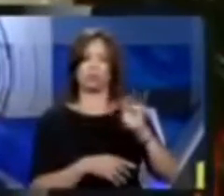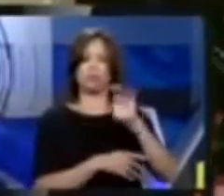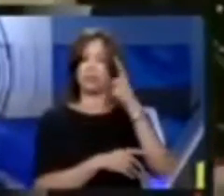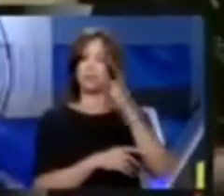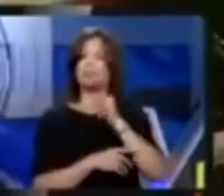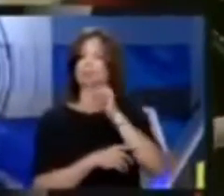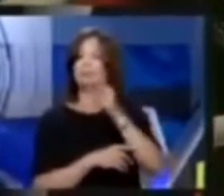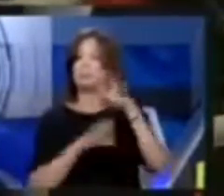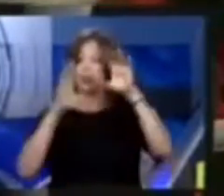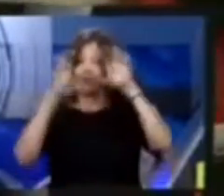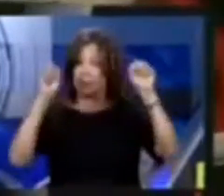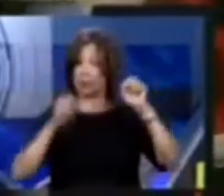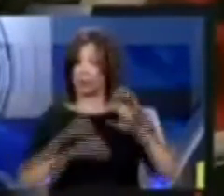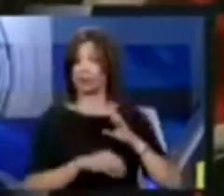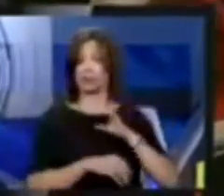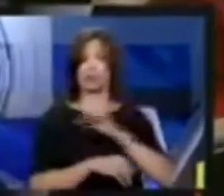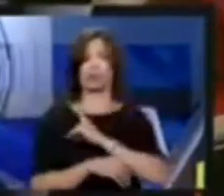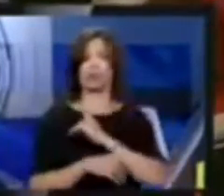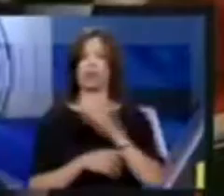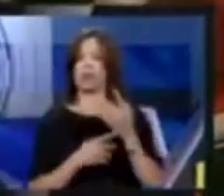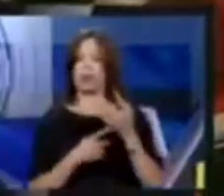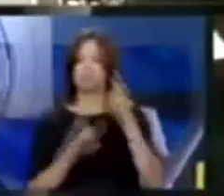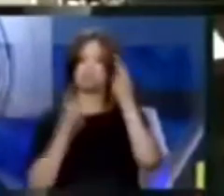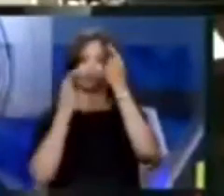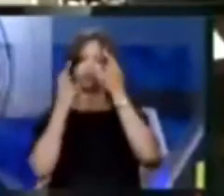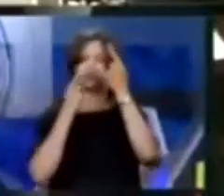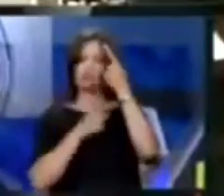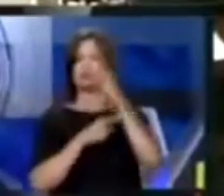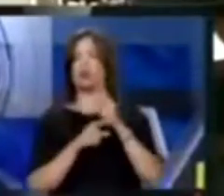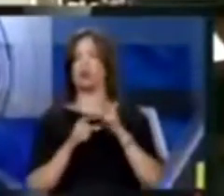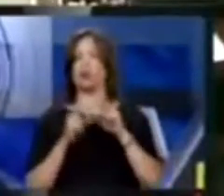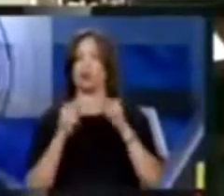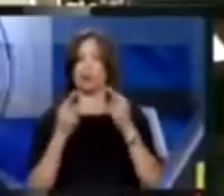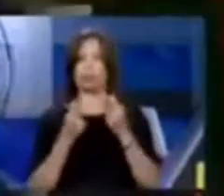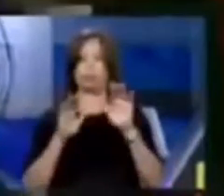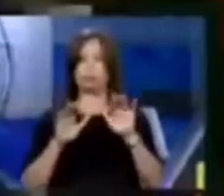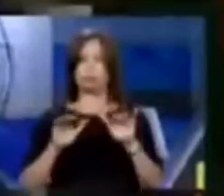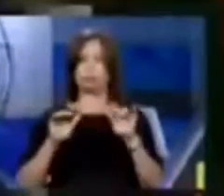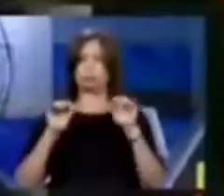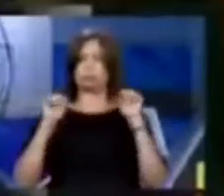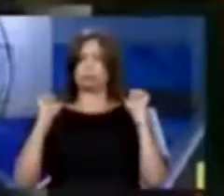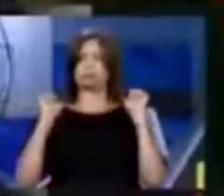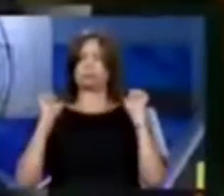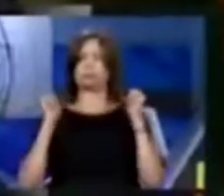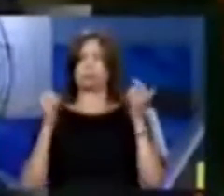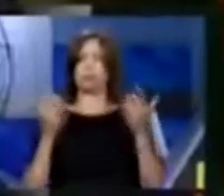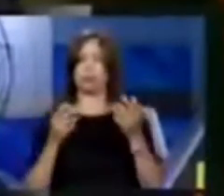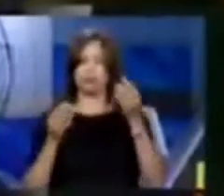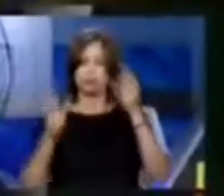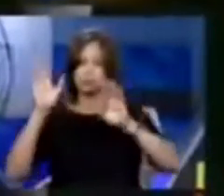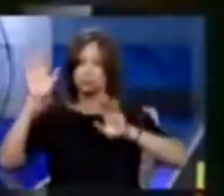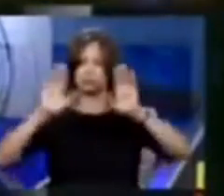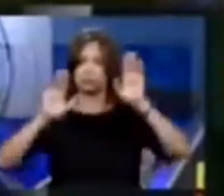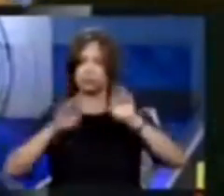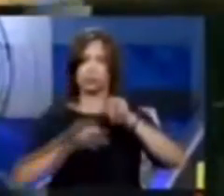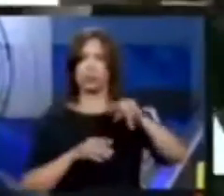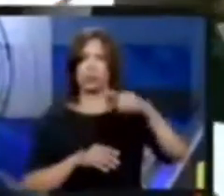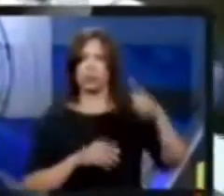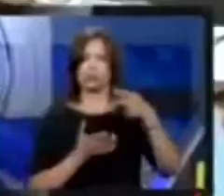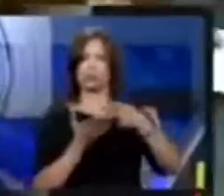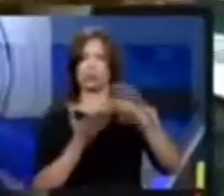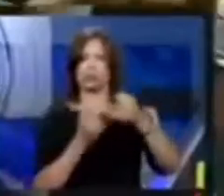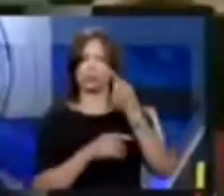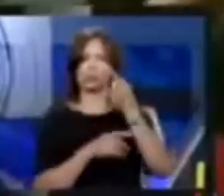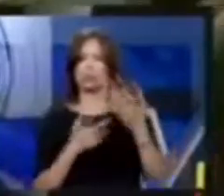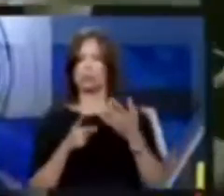de esa votación, el presidente de la Cámara mostró preocupación porque el hemiciclo se estaba quedando vacío mientras se conocían otros proyectos,